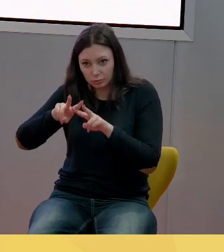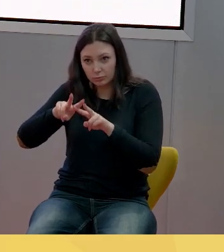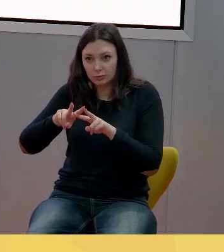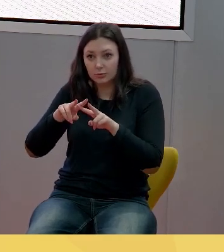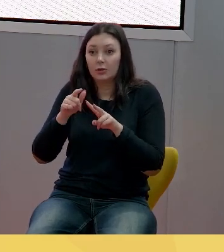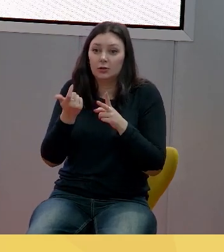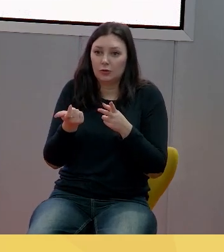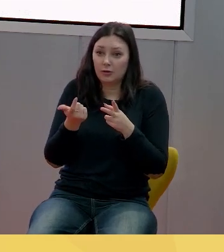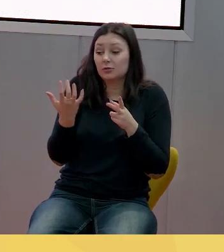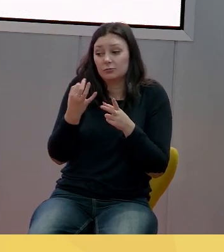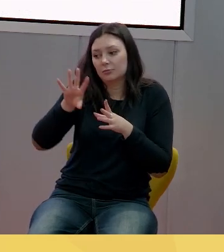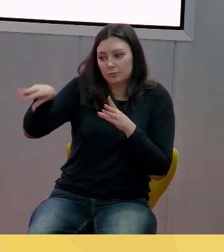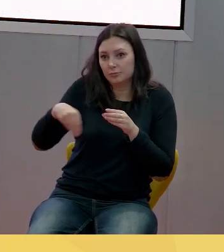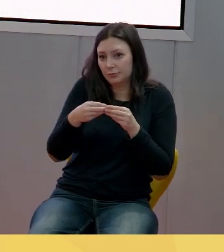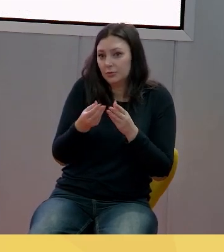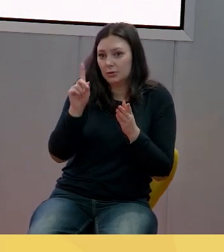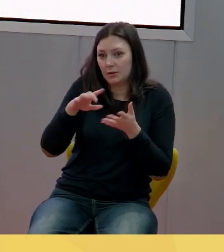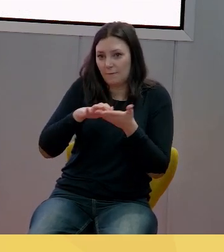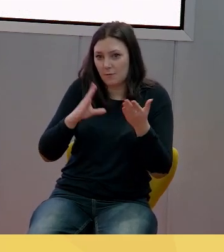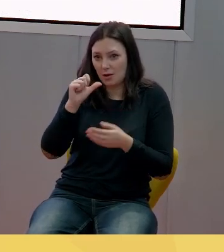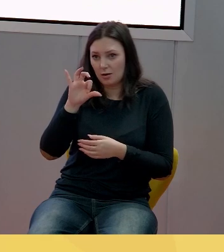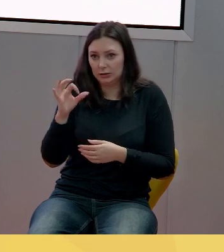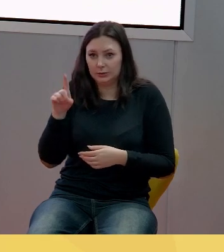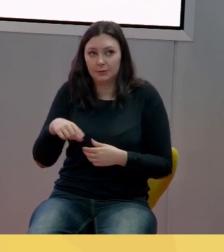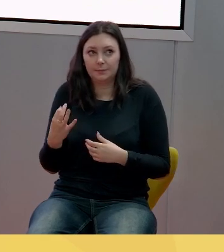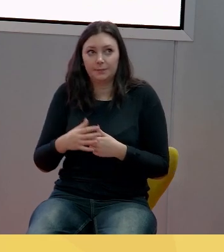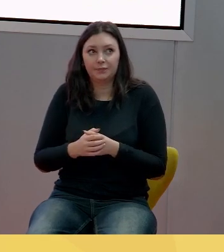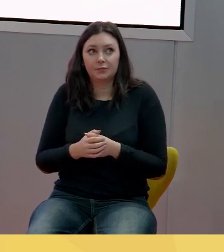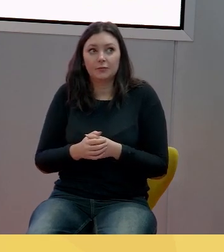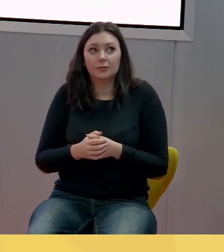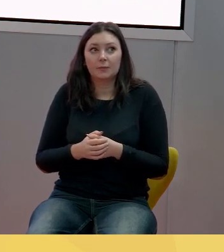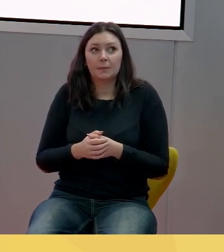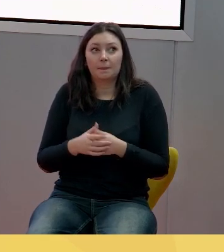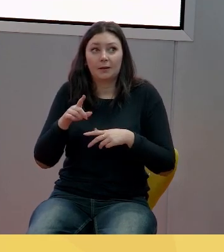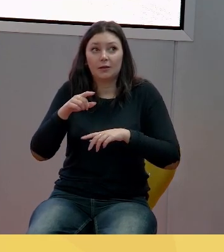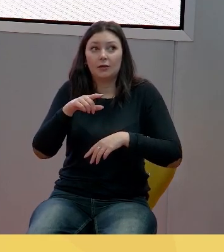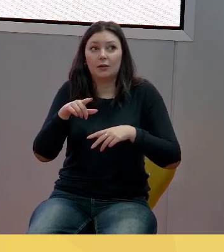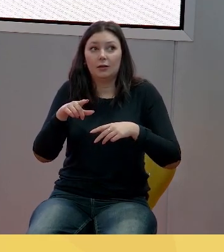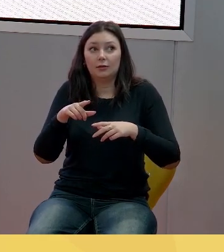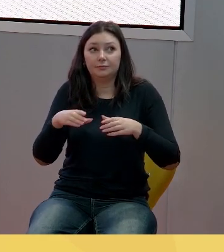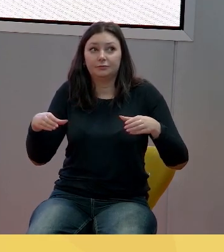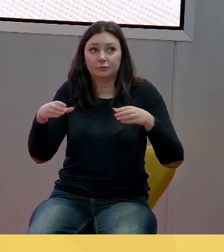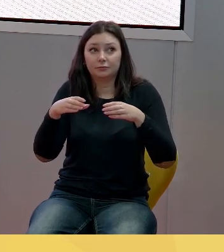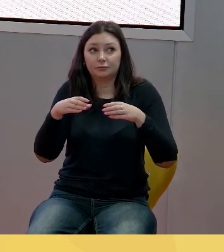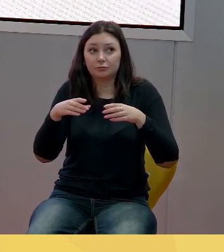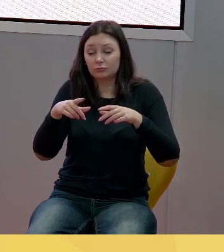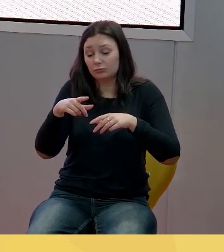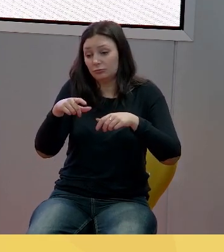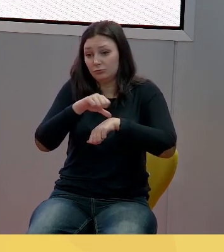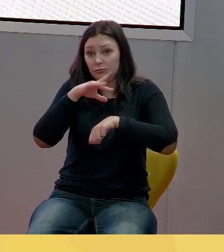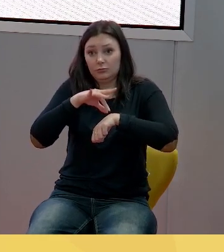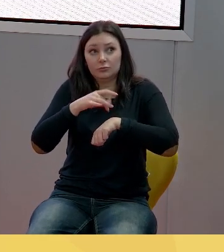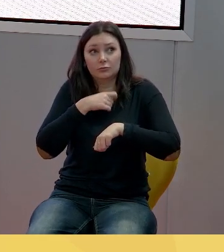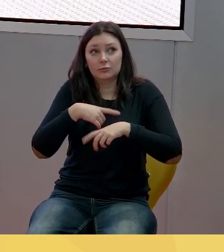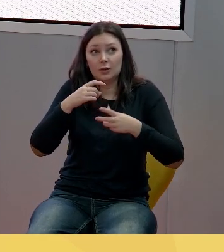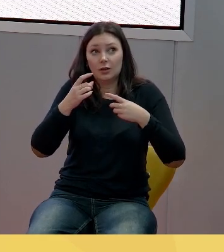cajón. Y finalmente la Sociedad Endocrinológica y WPATH han emitido comunicados también diciendo que esta revisión no